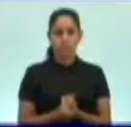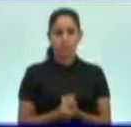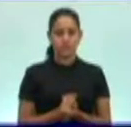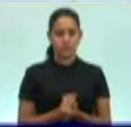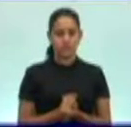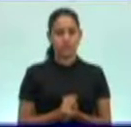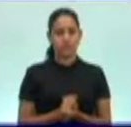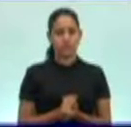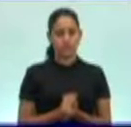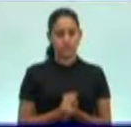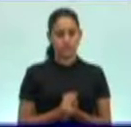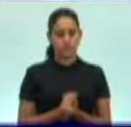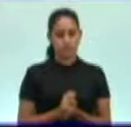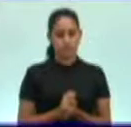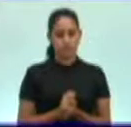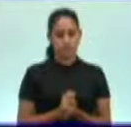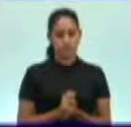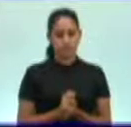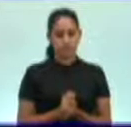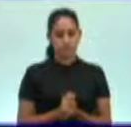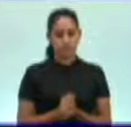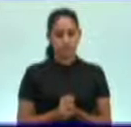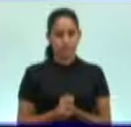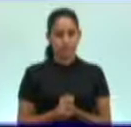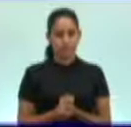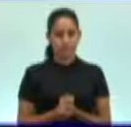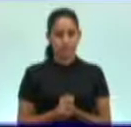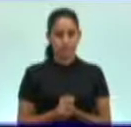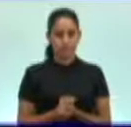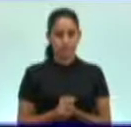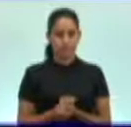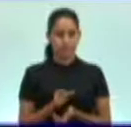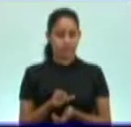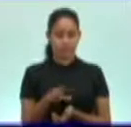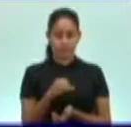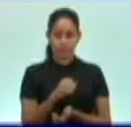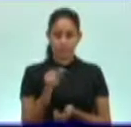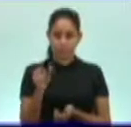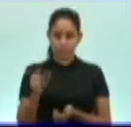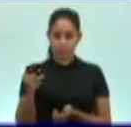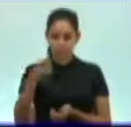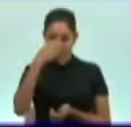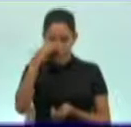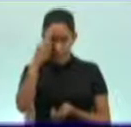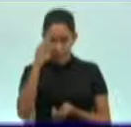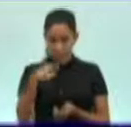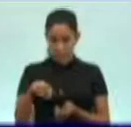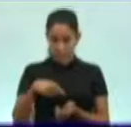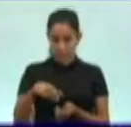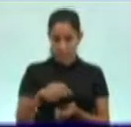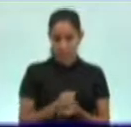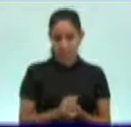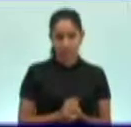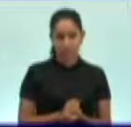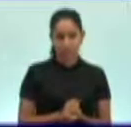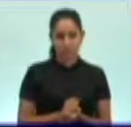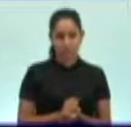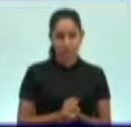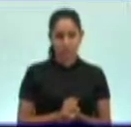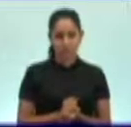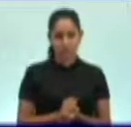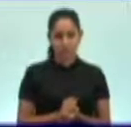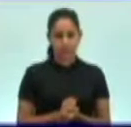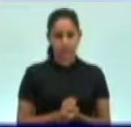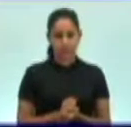legal respeto y consideración como todo cubano digno de estos tiempos.